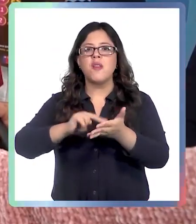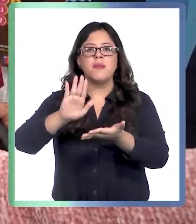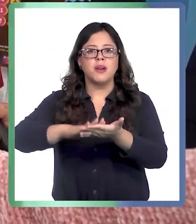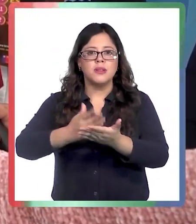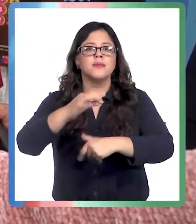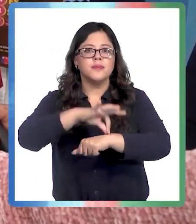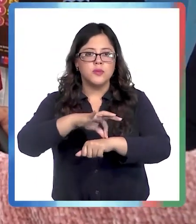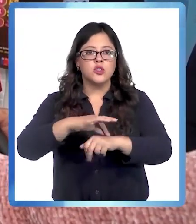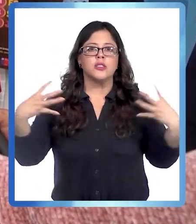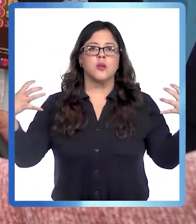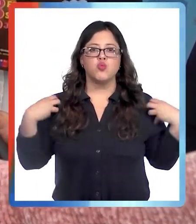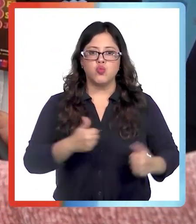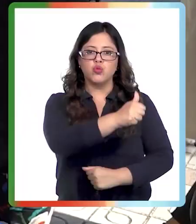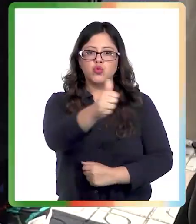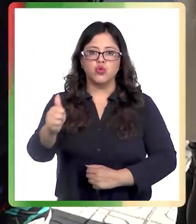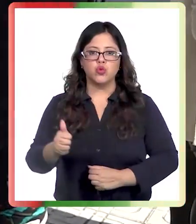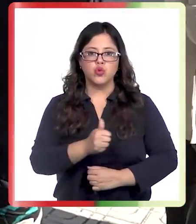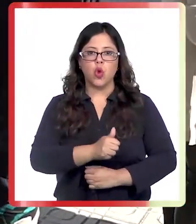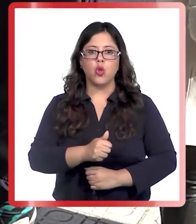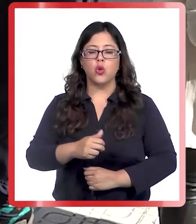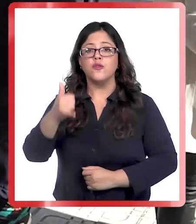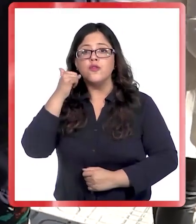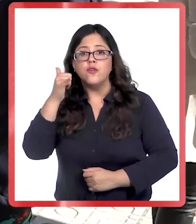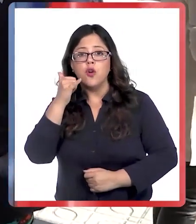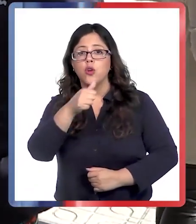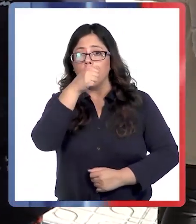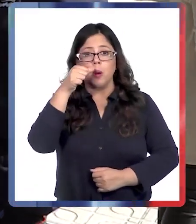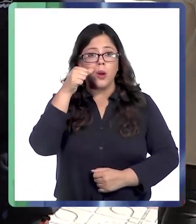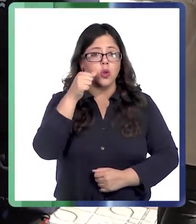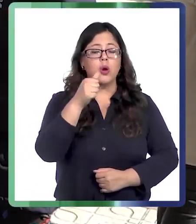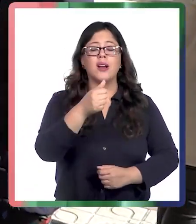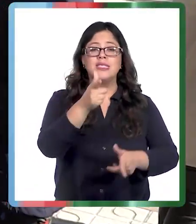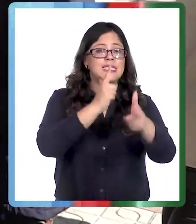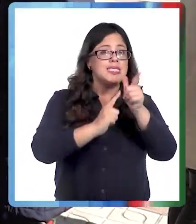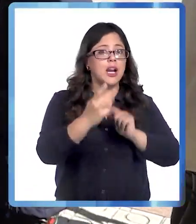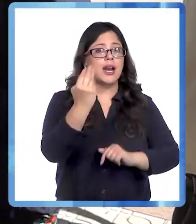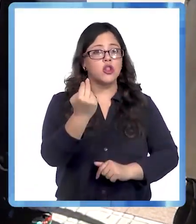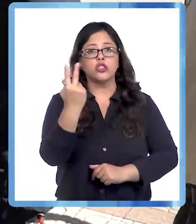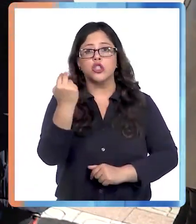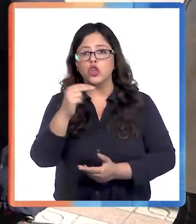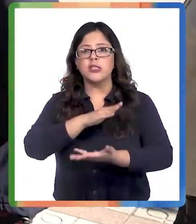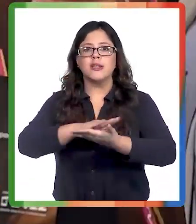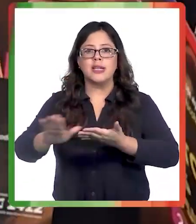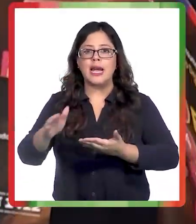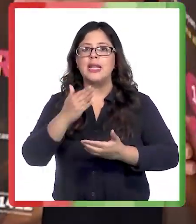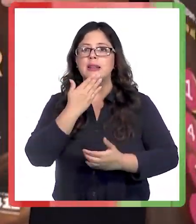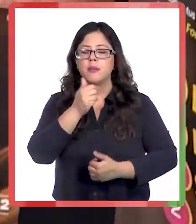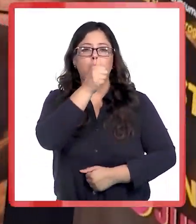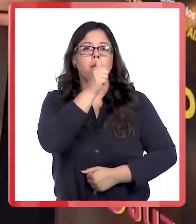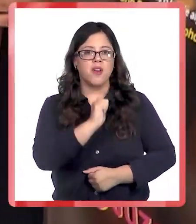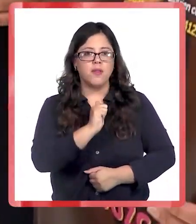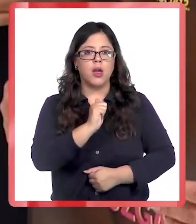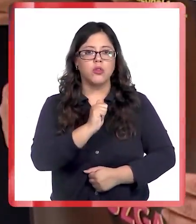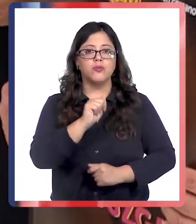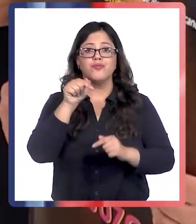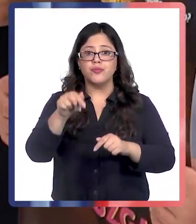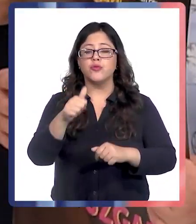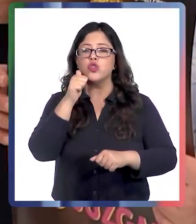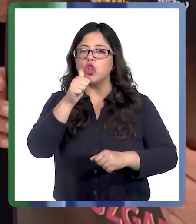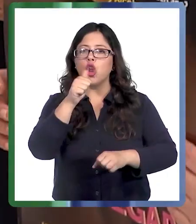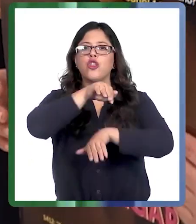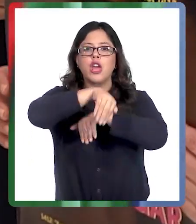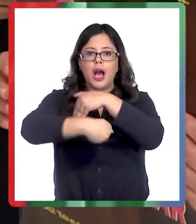de salud que debemos abordar todos como sociedad. El Fono Drogas y Alcohol 1412 es gratuito y confidencial. Está